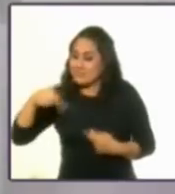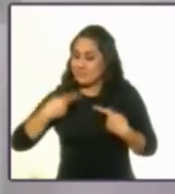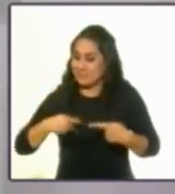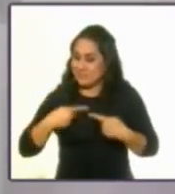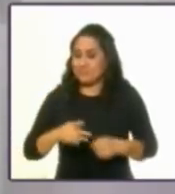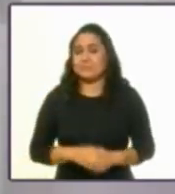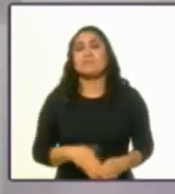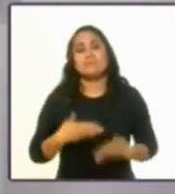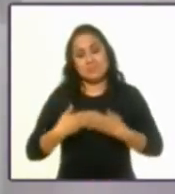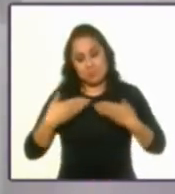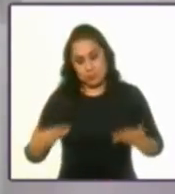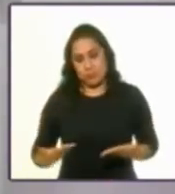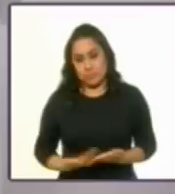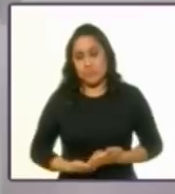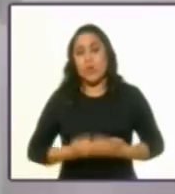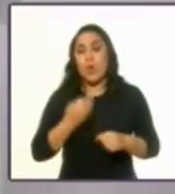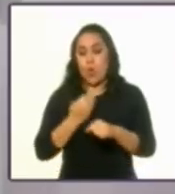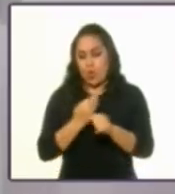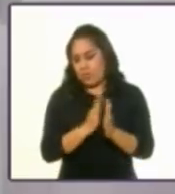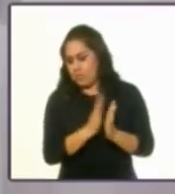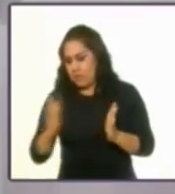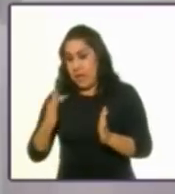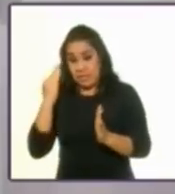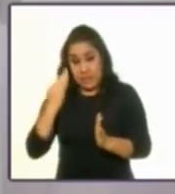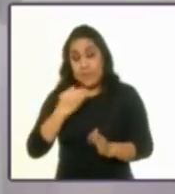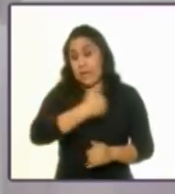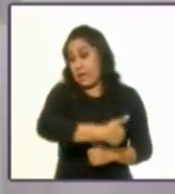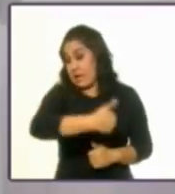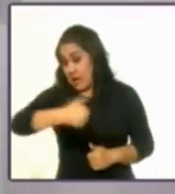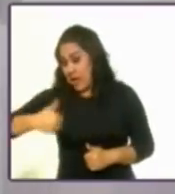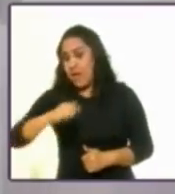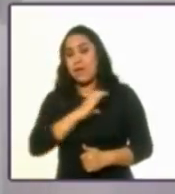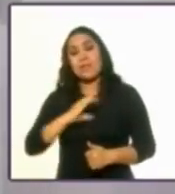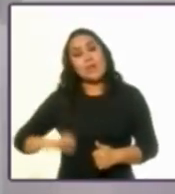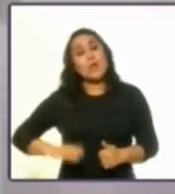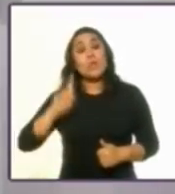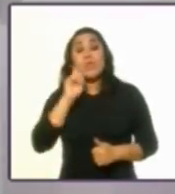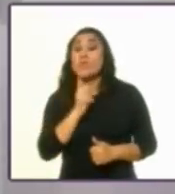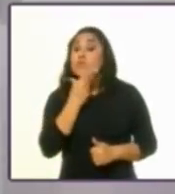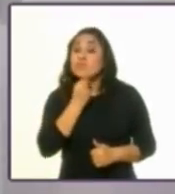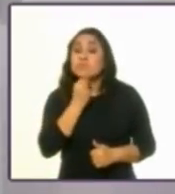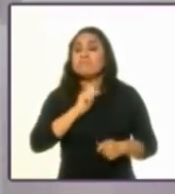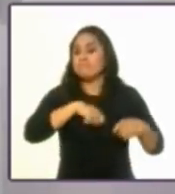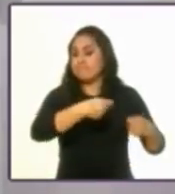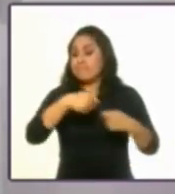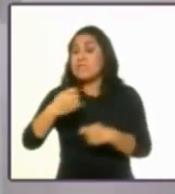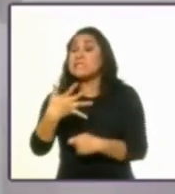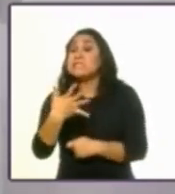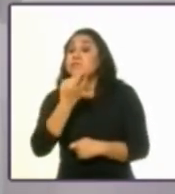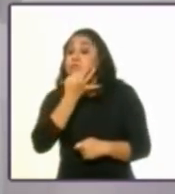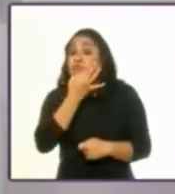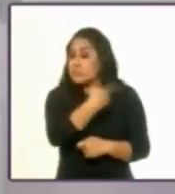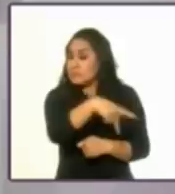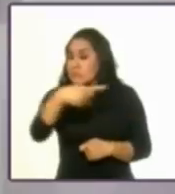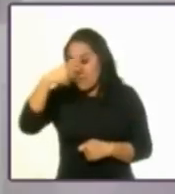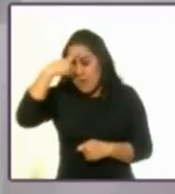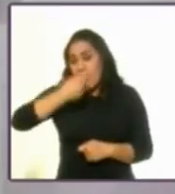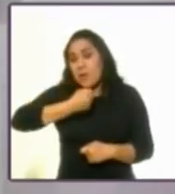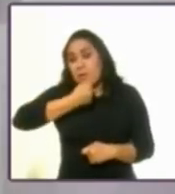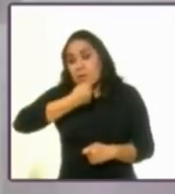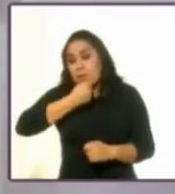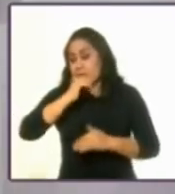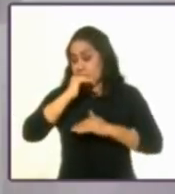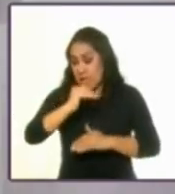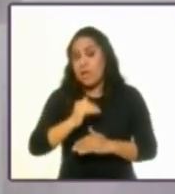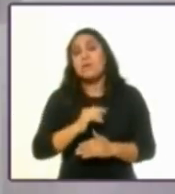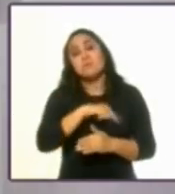ahora vamos a abrir un espacio en el que cada candidata y candidato tiene cinco minutos para hacer uso de la palabra y decirle